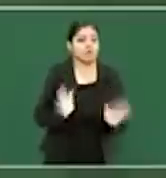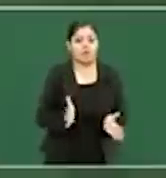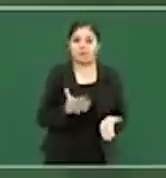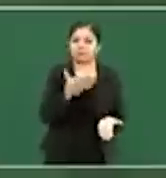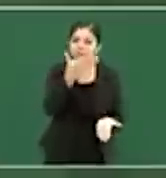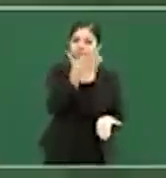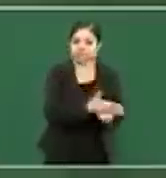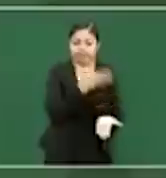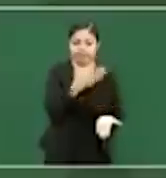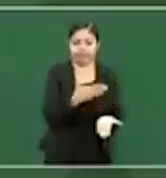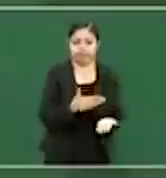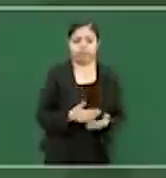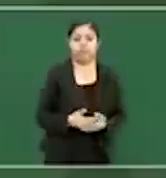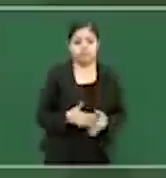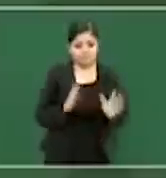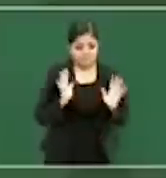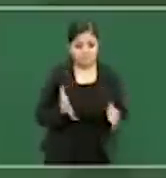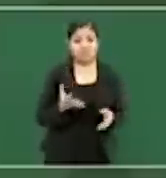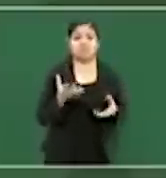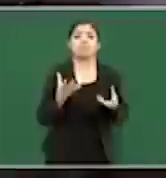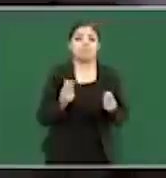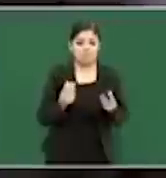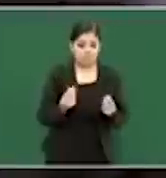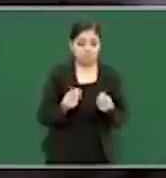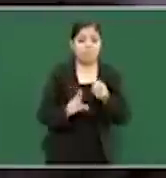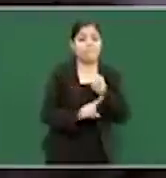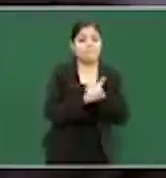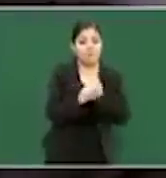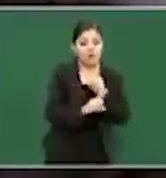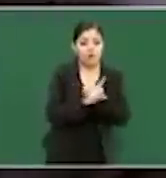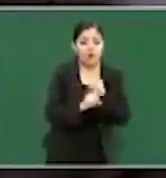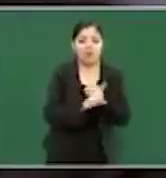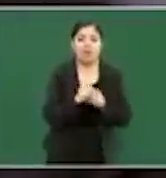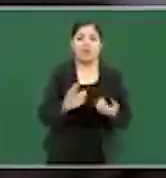Hemos tenido problemas,